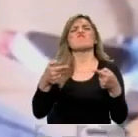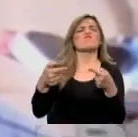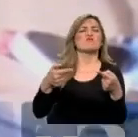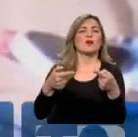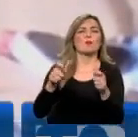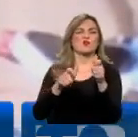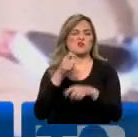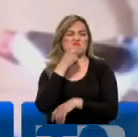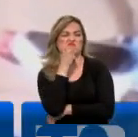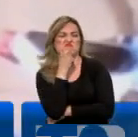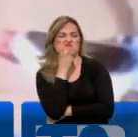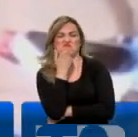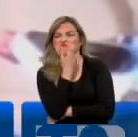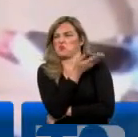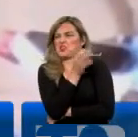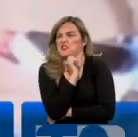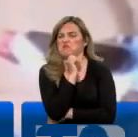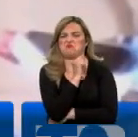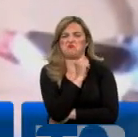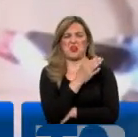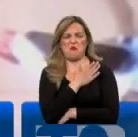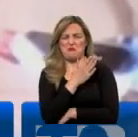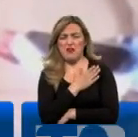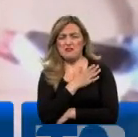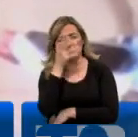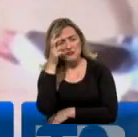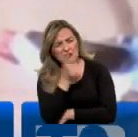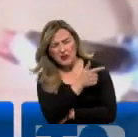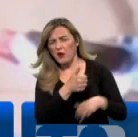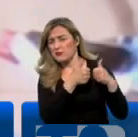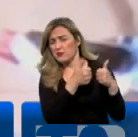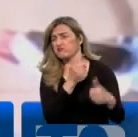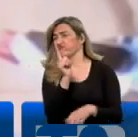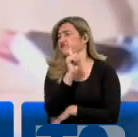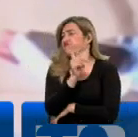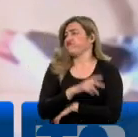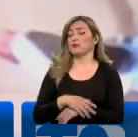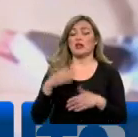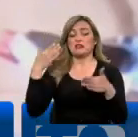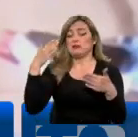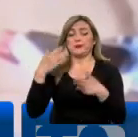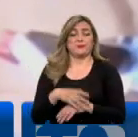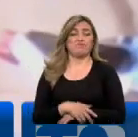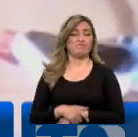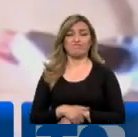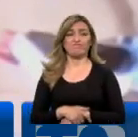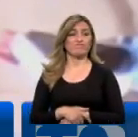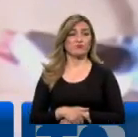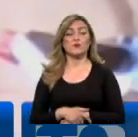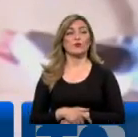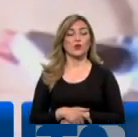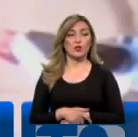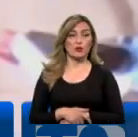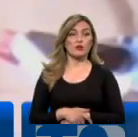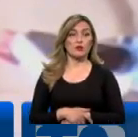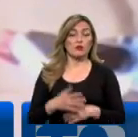mucha gente que dice, ya no me interesa. Ya no creo en nadie. Miren, la clase política es en sí algo de lo cual yo lo